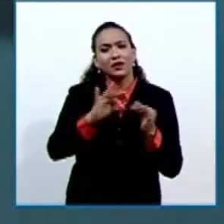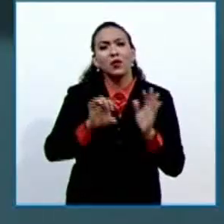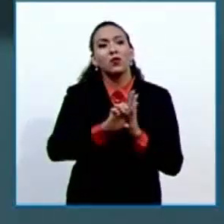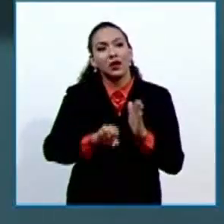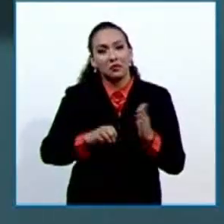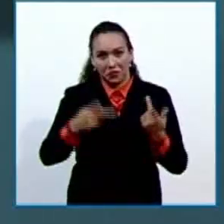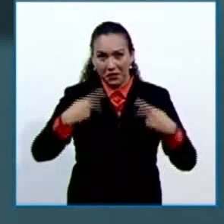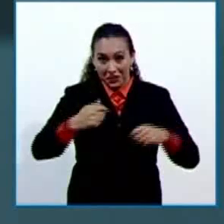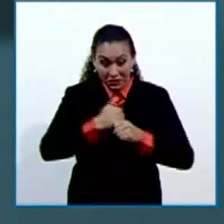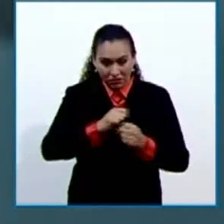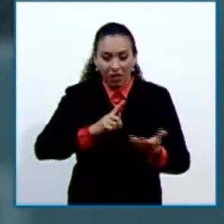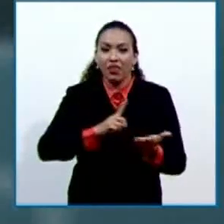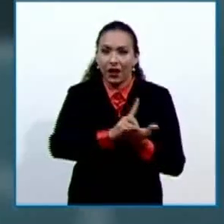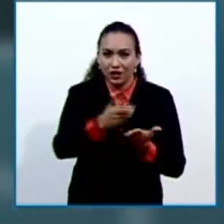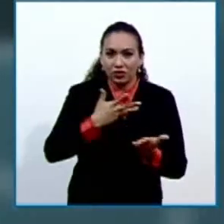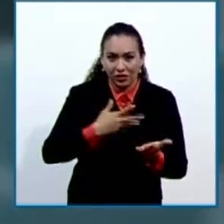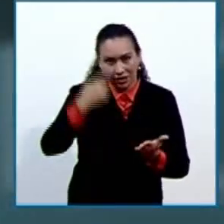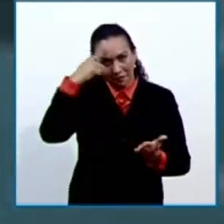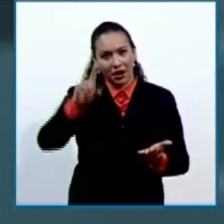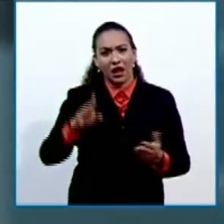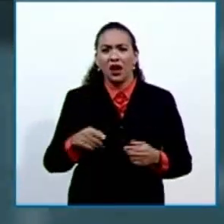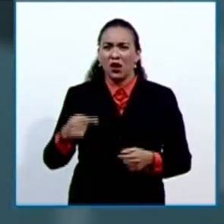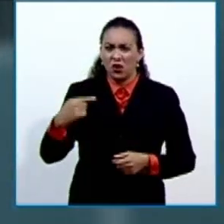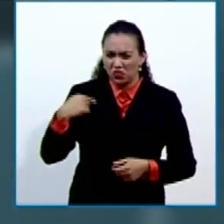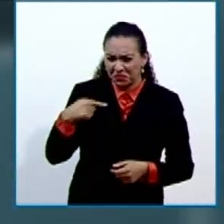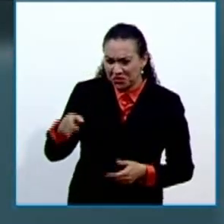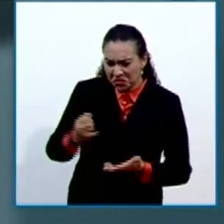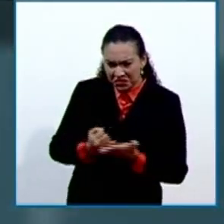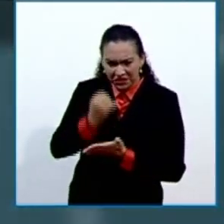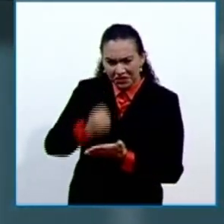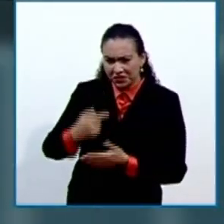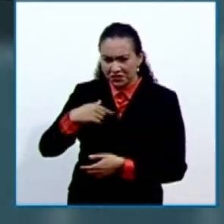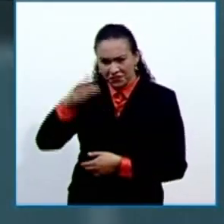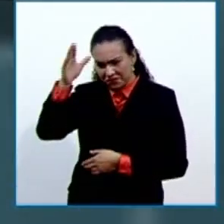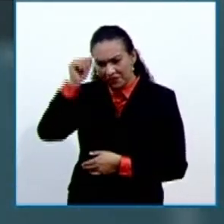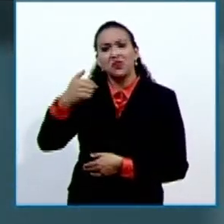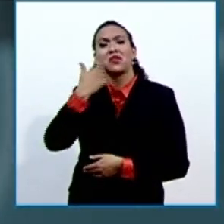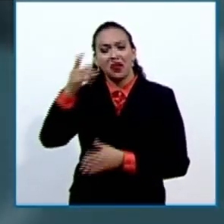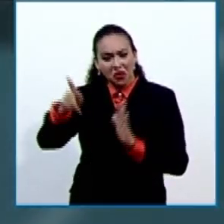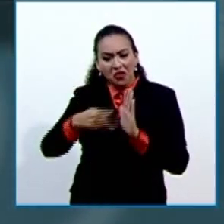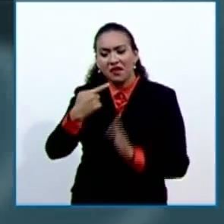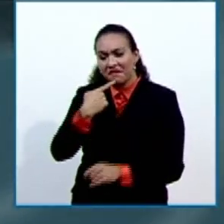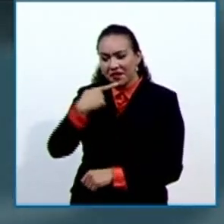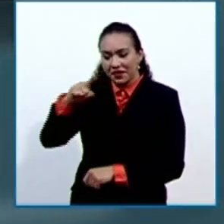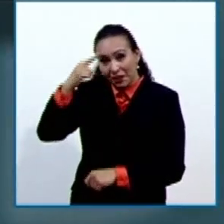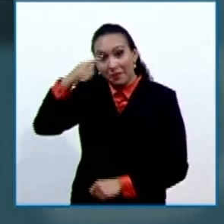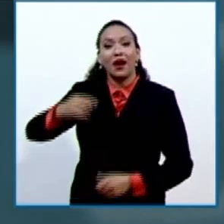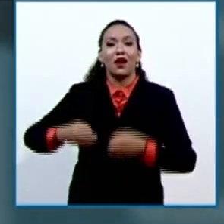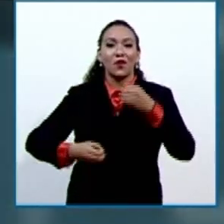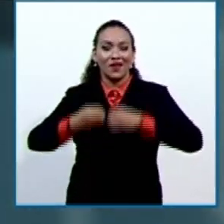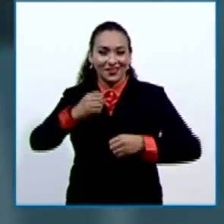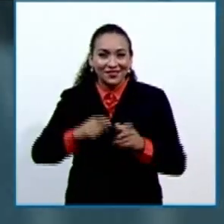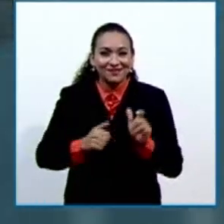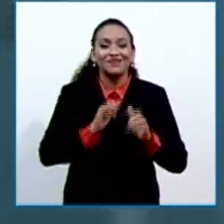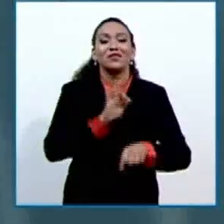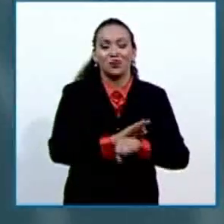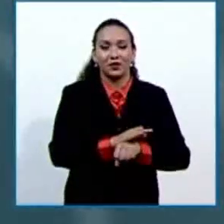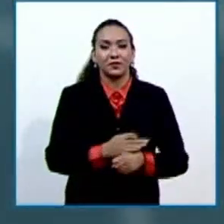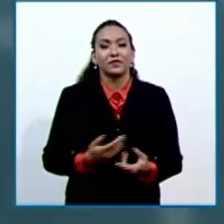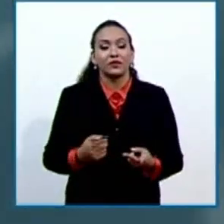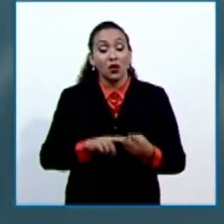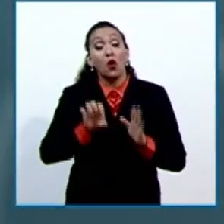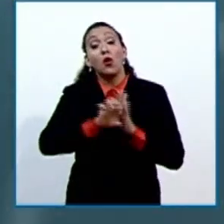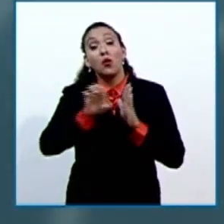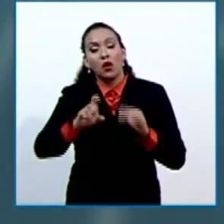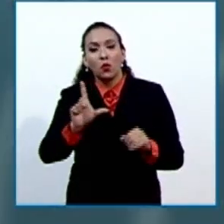de las víctimas a apelar sentencias absolutorias en defensa de sus derechos, la negativa de acceso a las investigaciones por tratarse